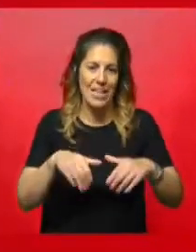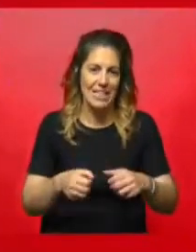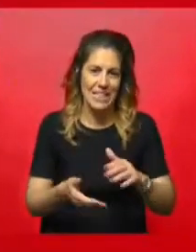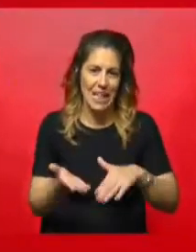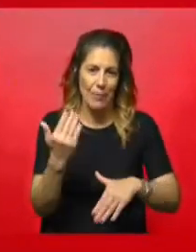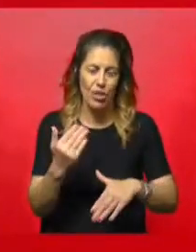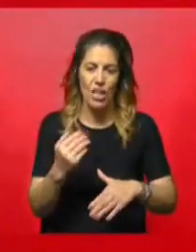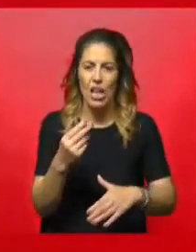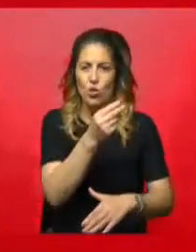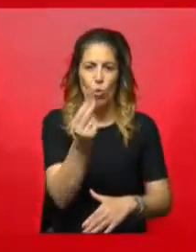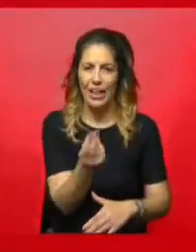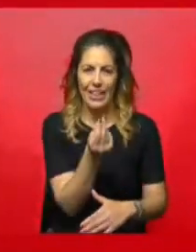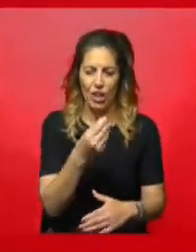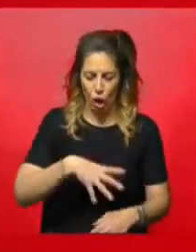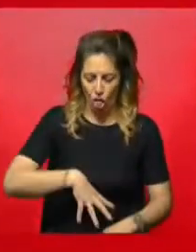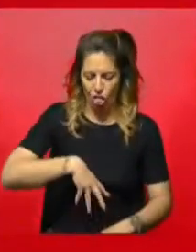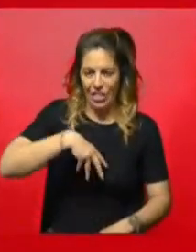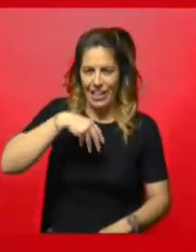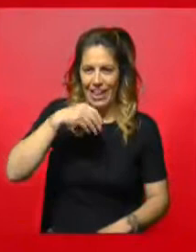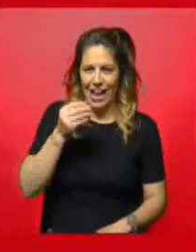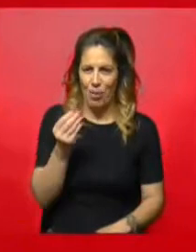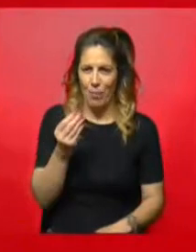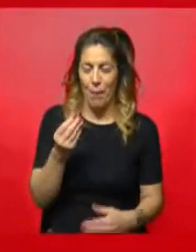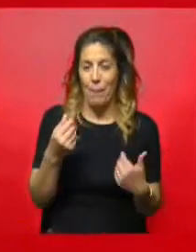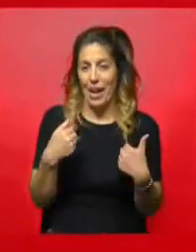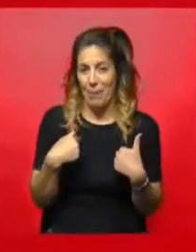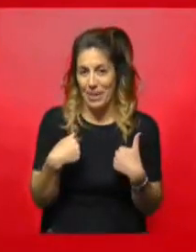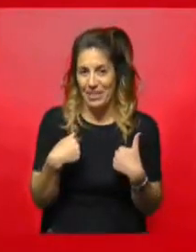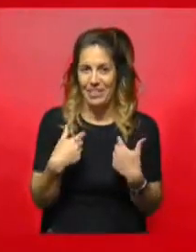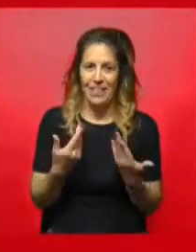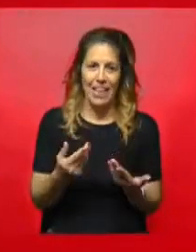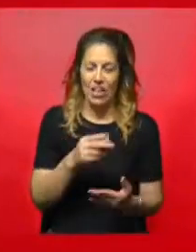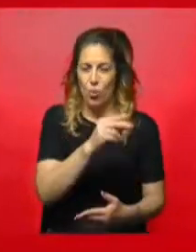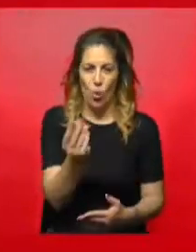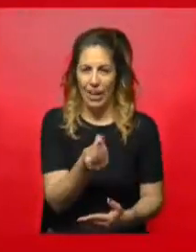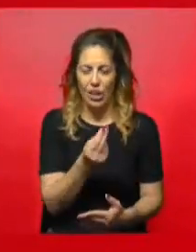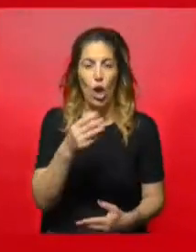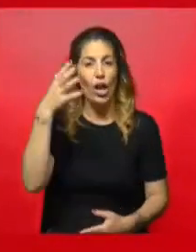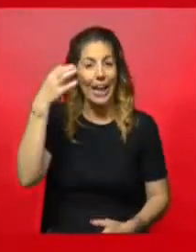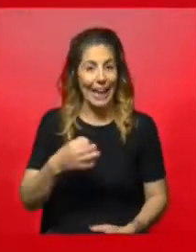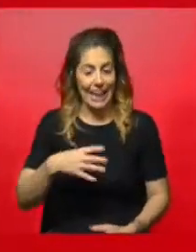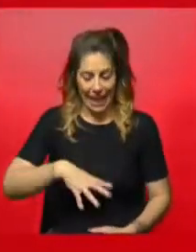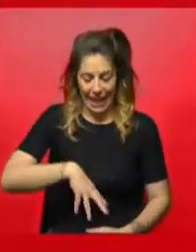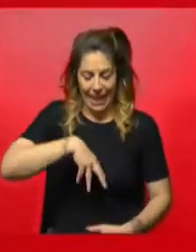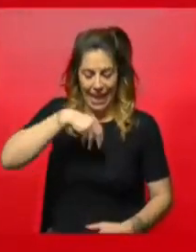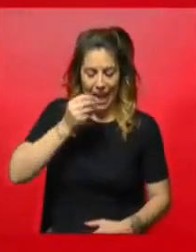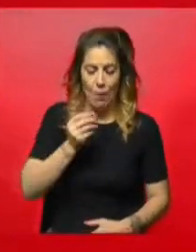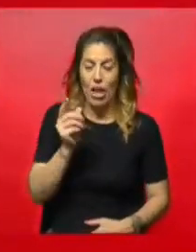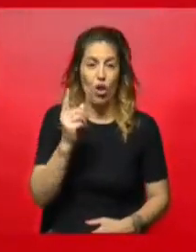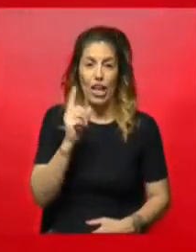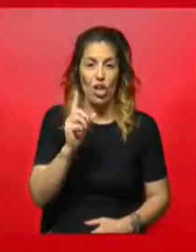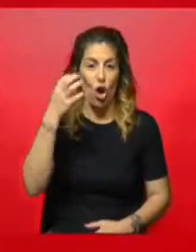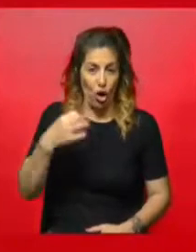es un retrato del alma para aquellos que creen en el alma y los que no creen el alma también pero